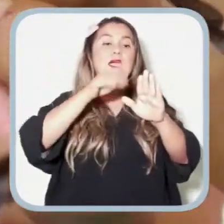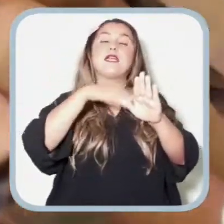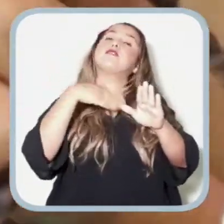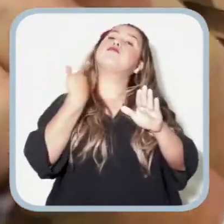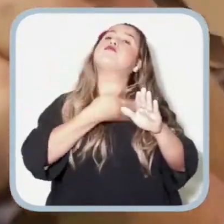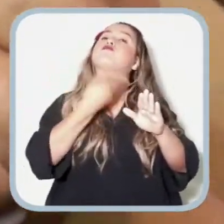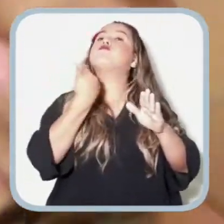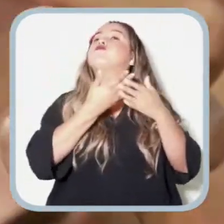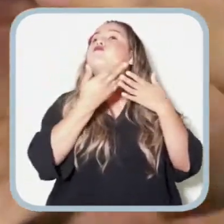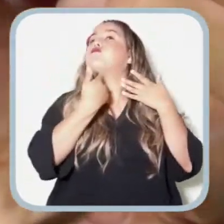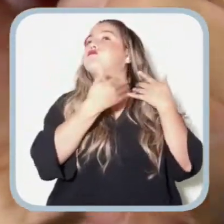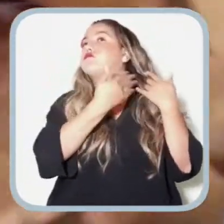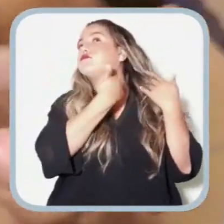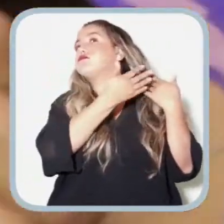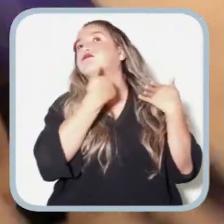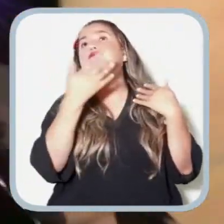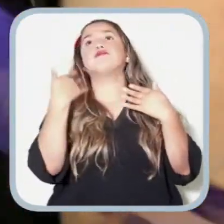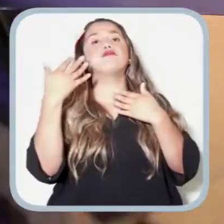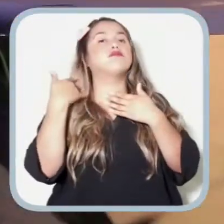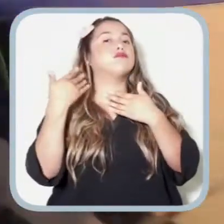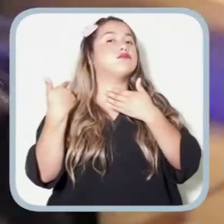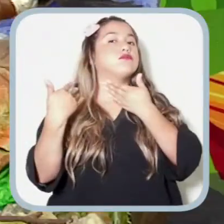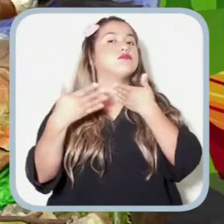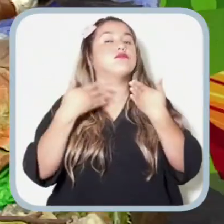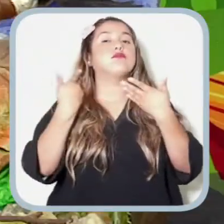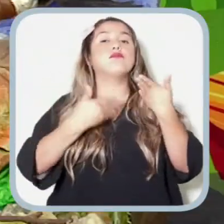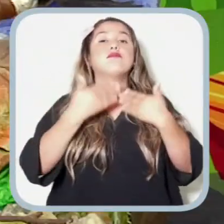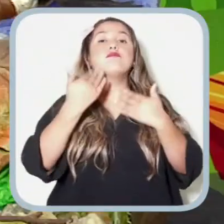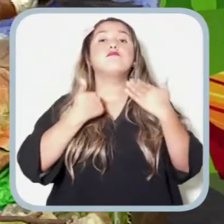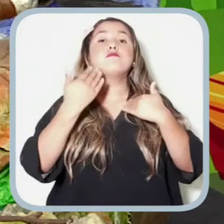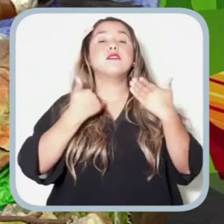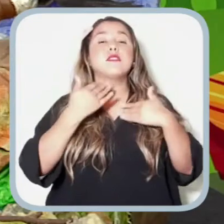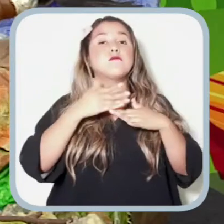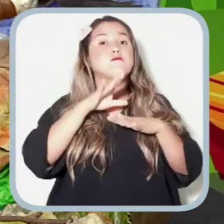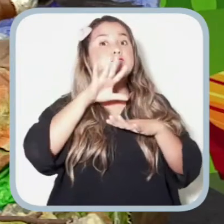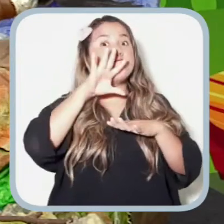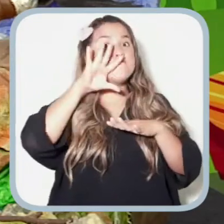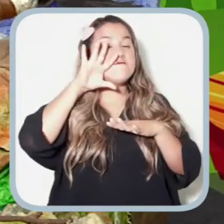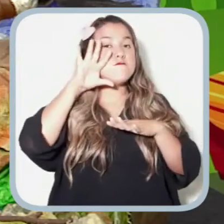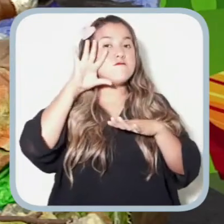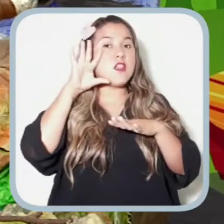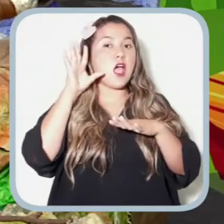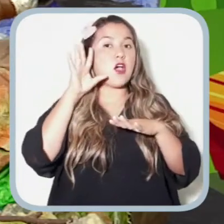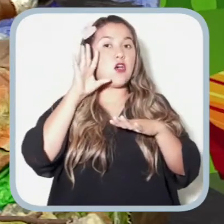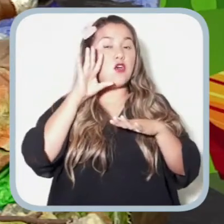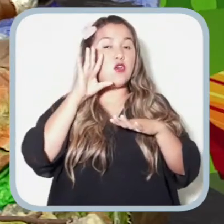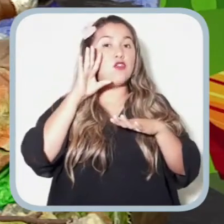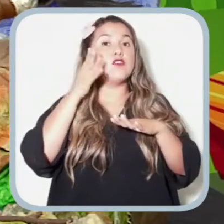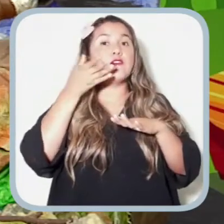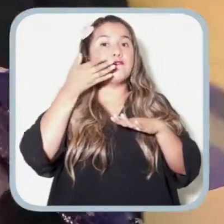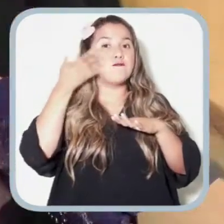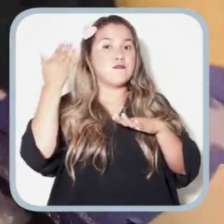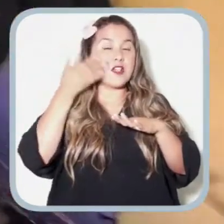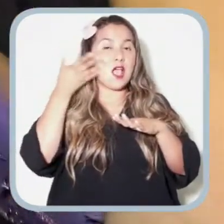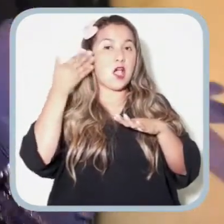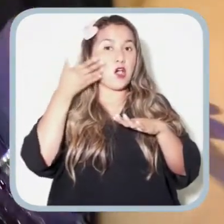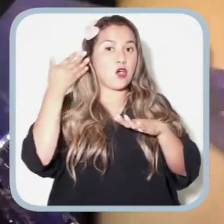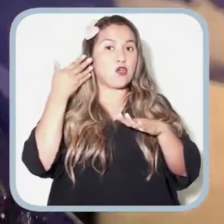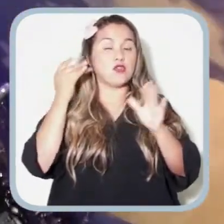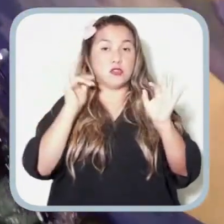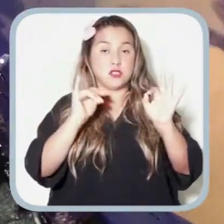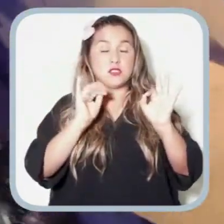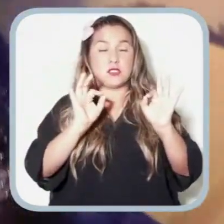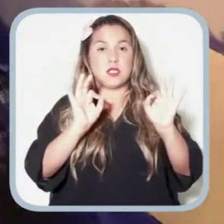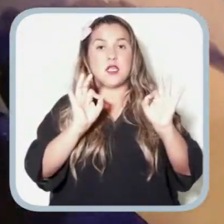yo sí que tengo que tener paciencia no voy a dejar secar y una vez que esté muy séquito voy a hacer los detalles